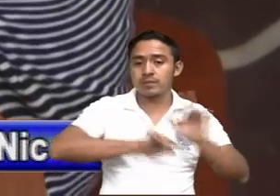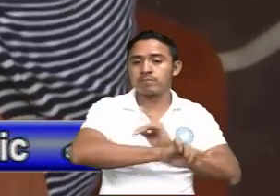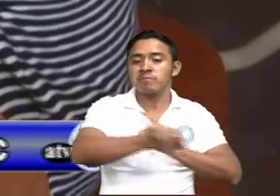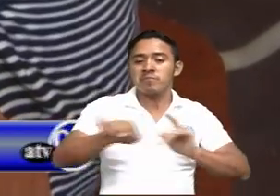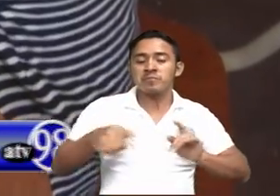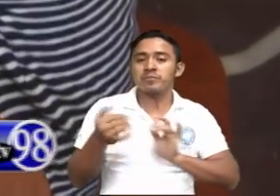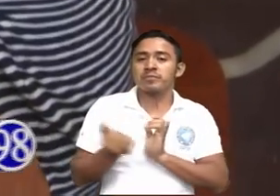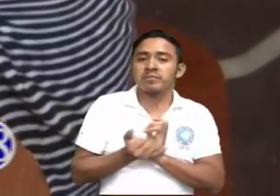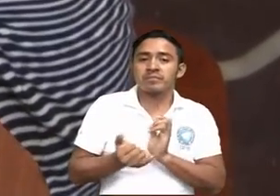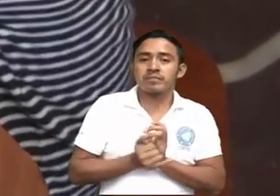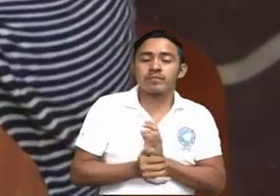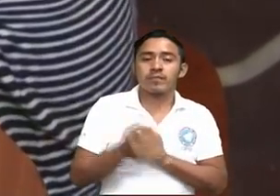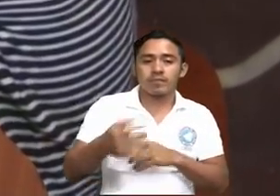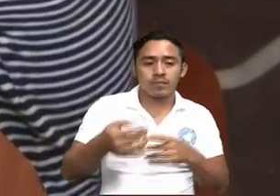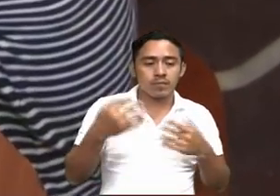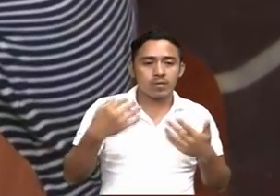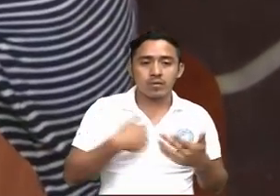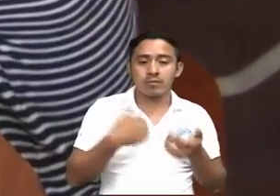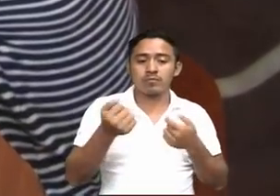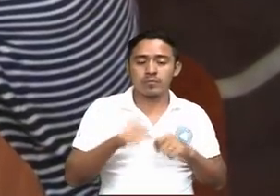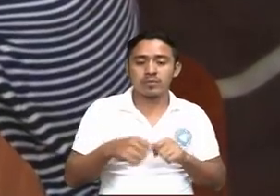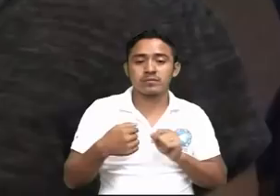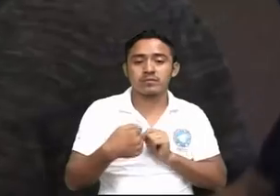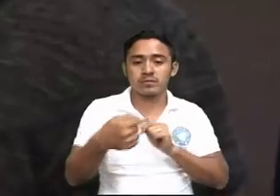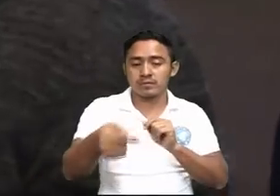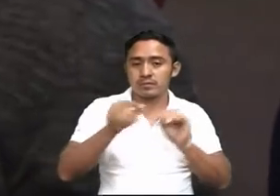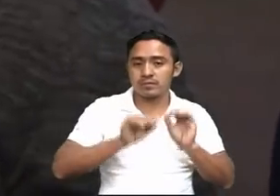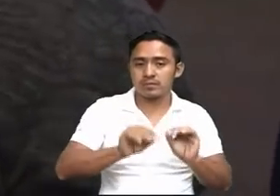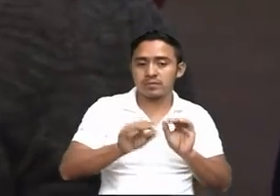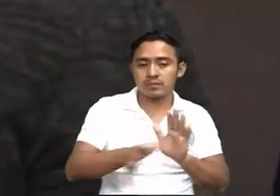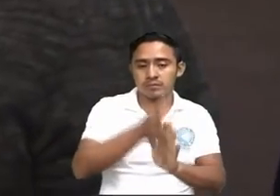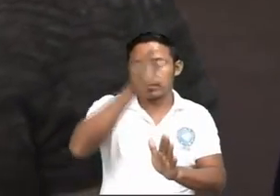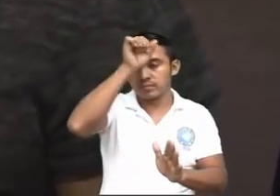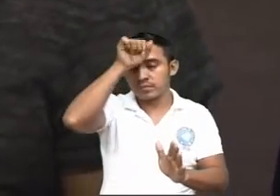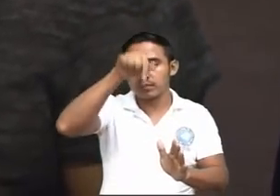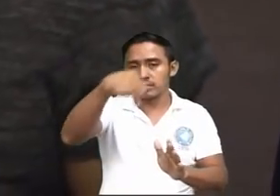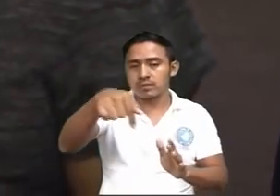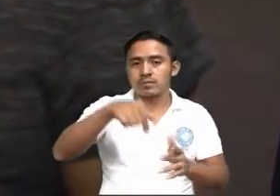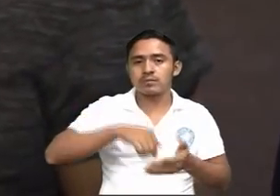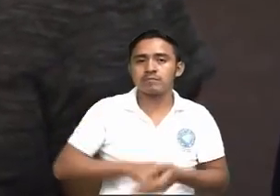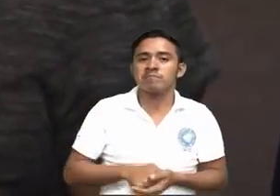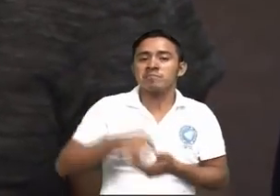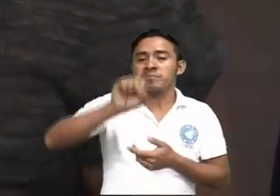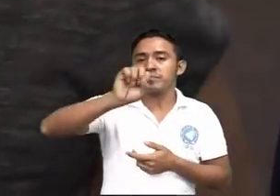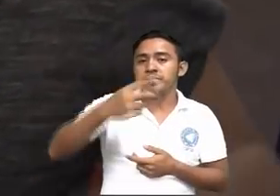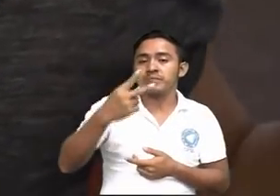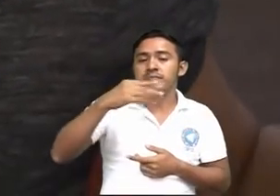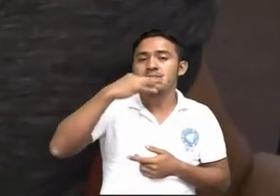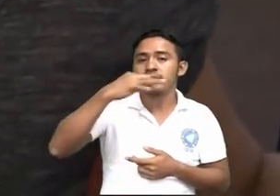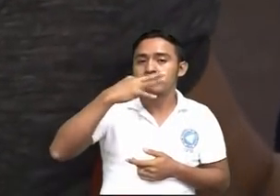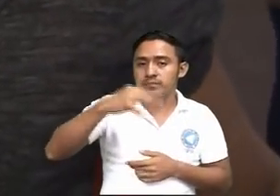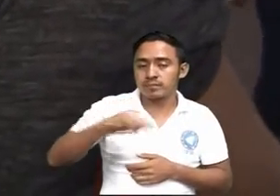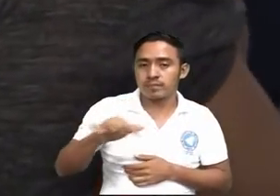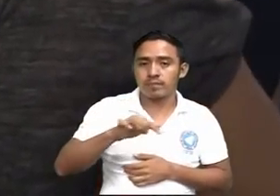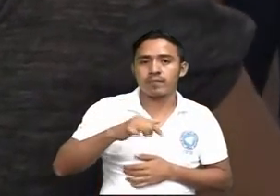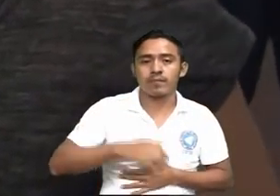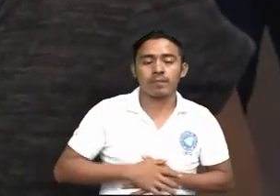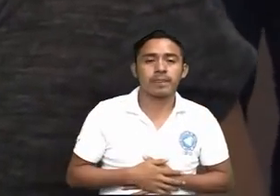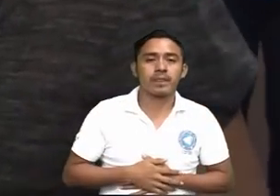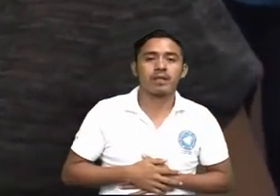ellos, ser una herramienta para que ellos puedan aprender una segunda lengua y así